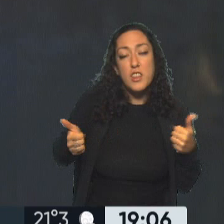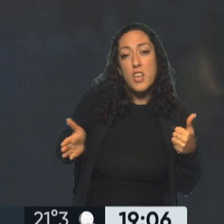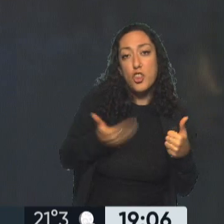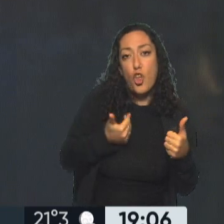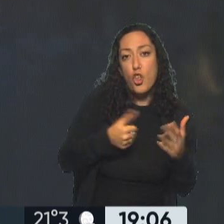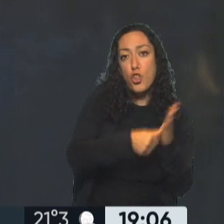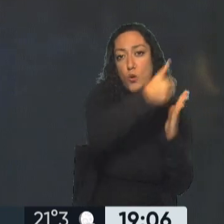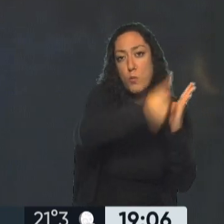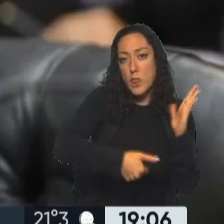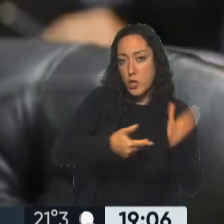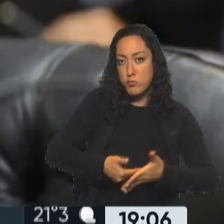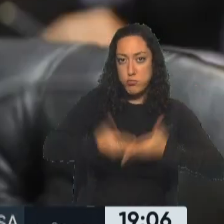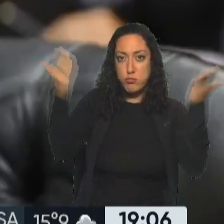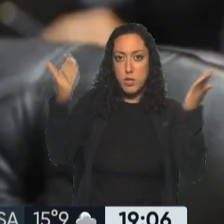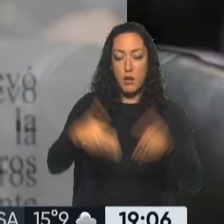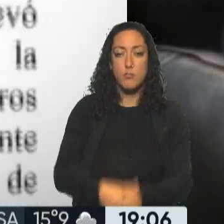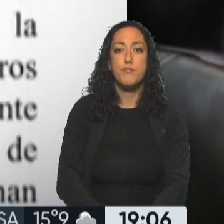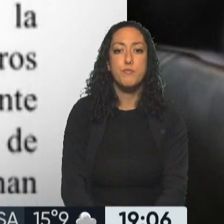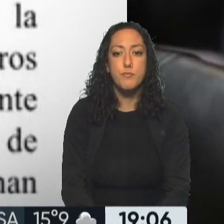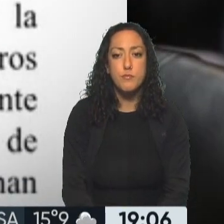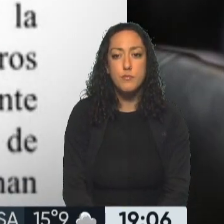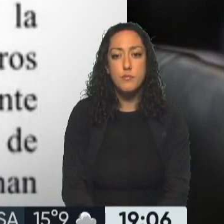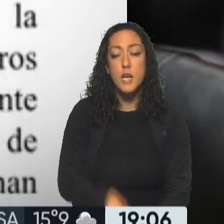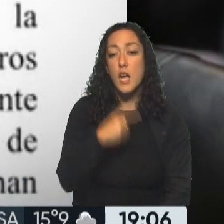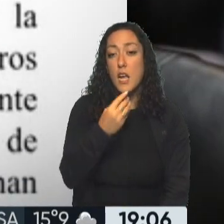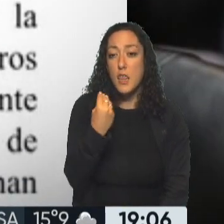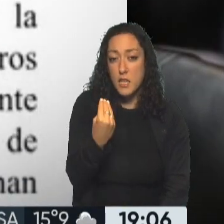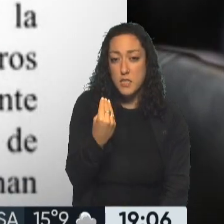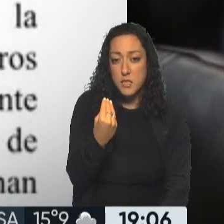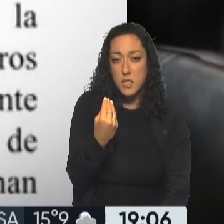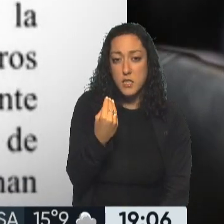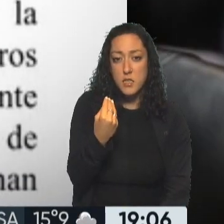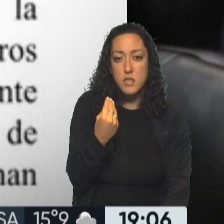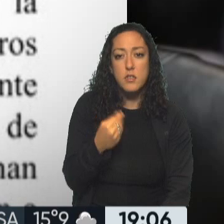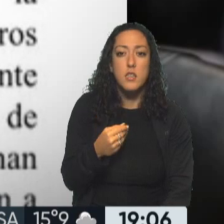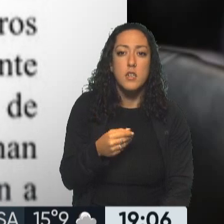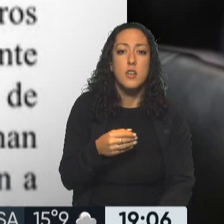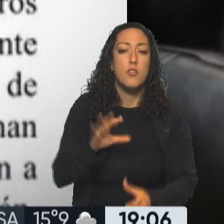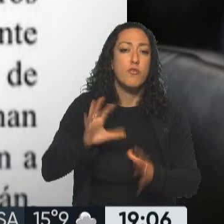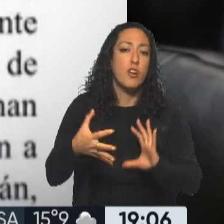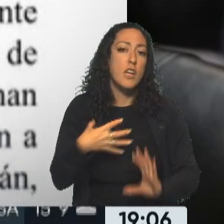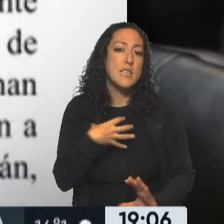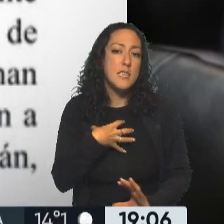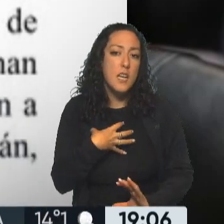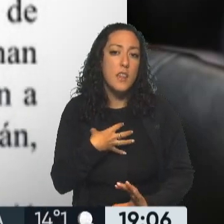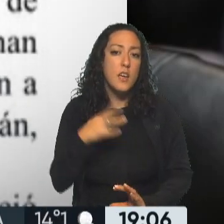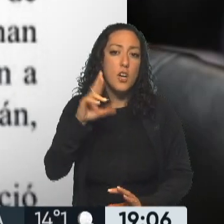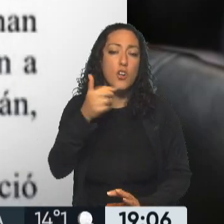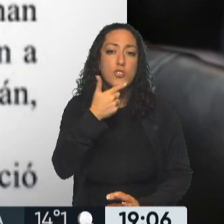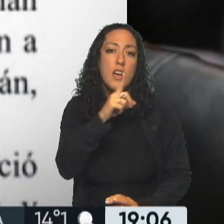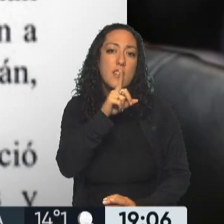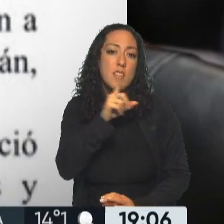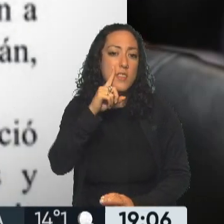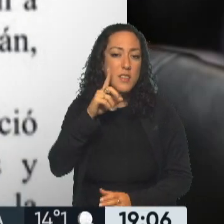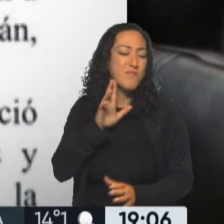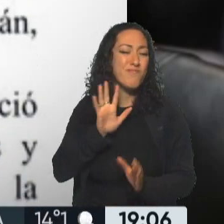este documento, que vamos a poner ahora en pantalla, en el cual básicamente repudian la actitud de Horacio Rosati en